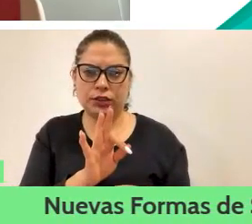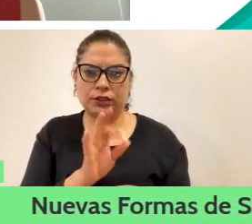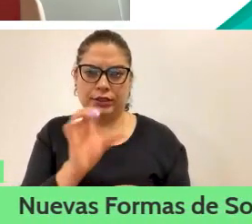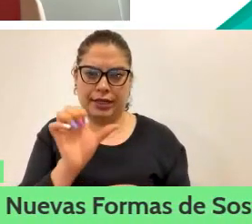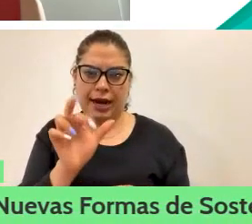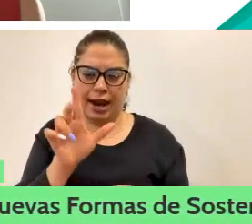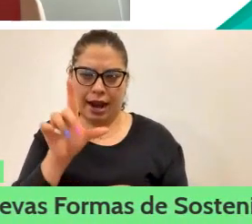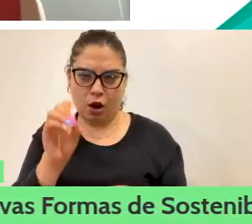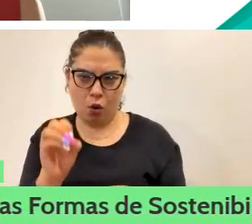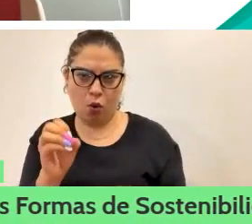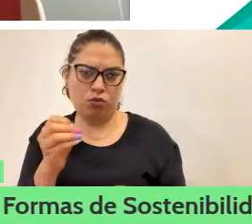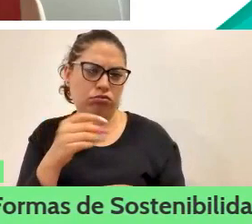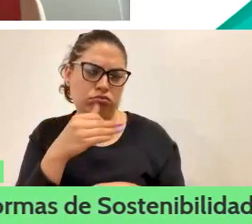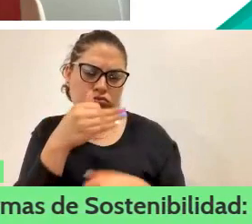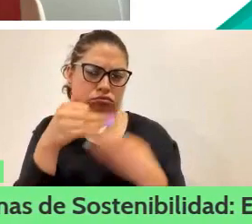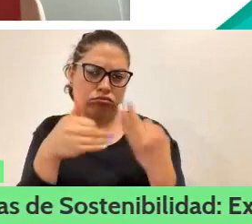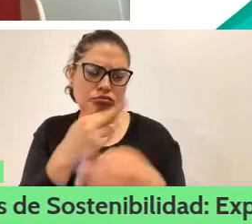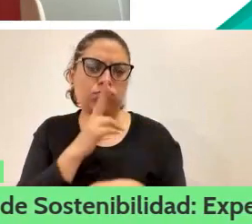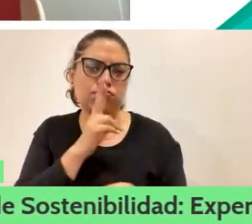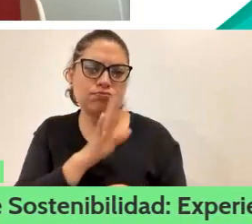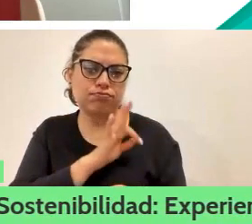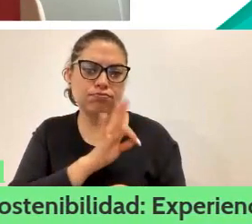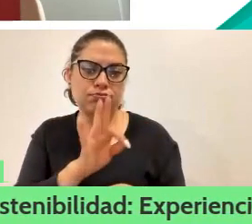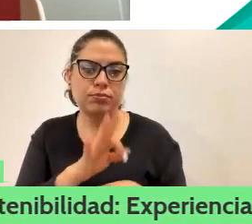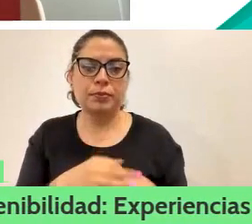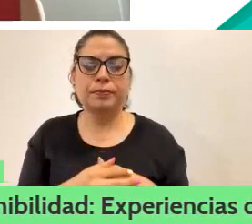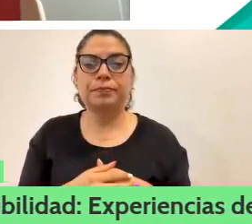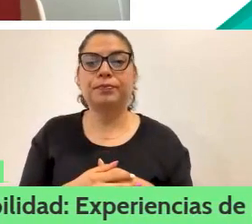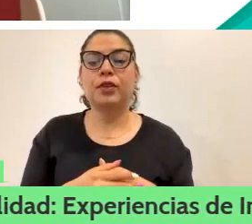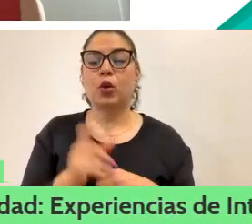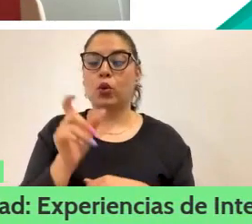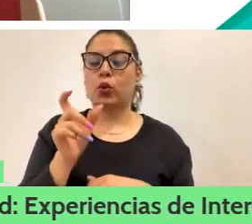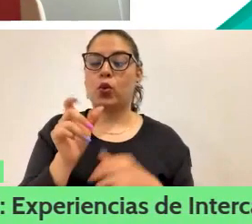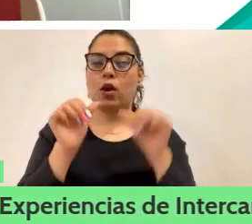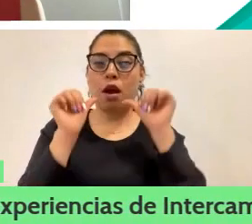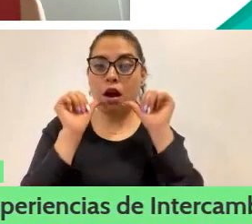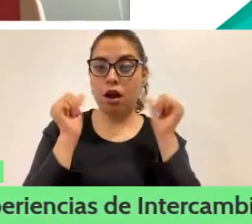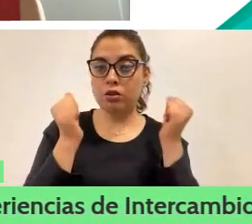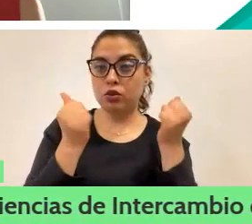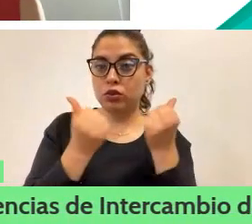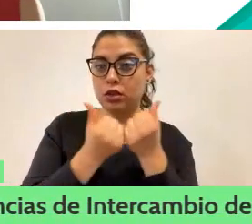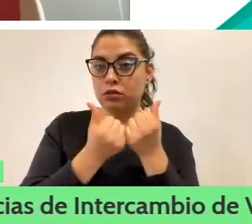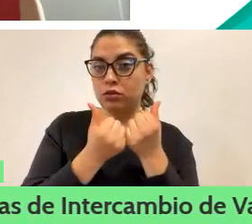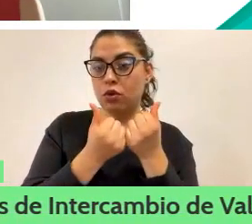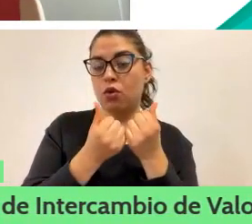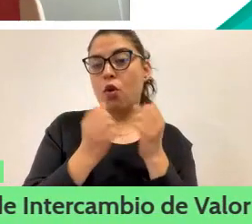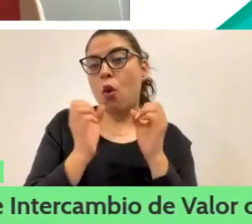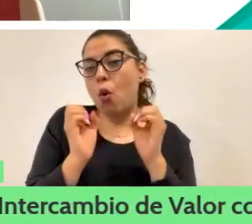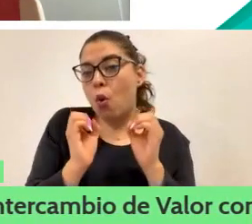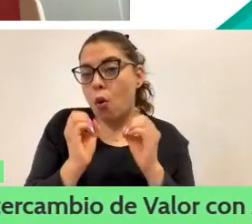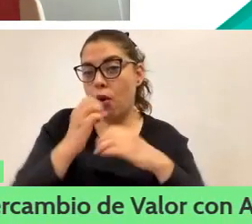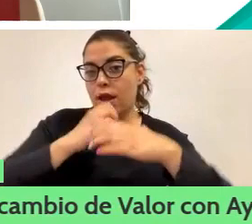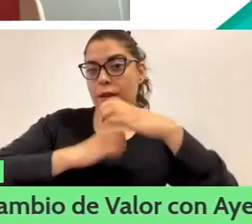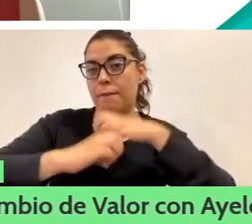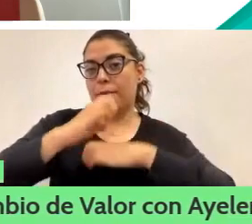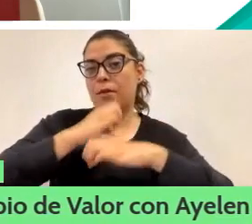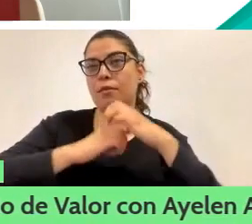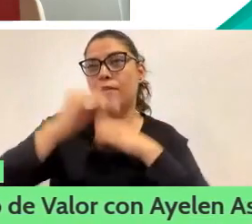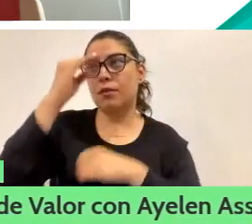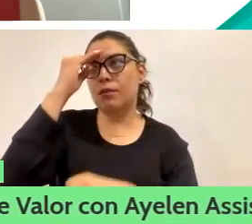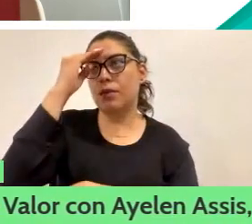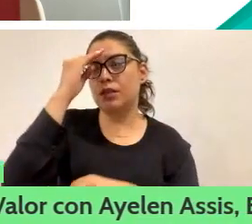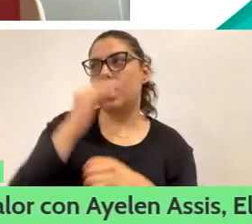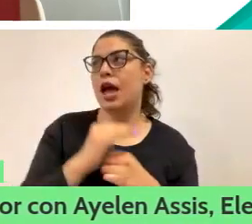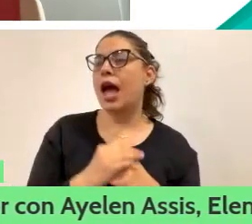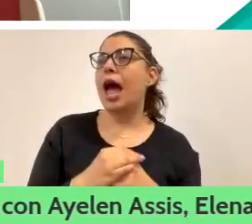Nosotros hablamos en las organizaciones, siempre pensamos en la escasez. Pensamos, ay, qué bueno sería hacer